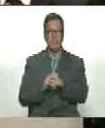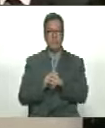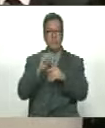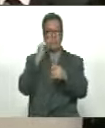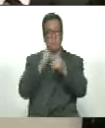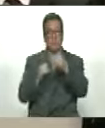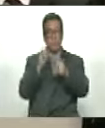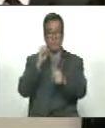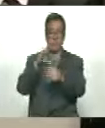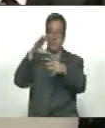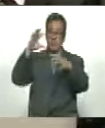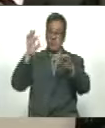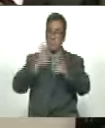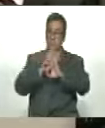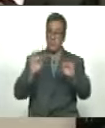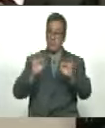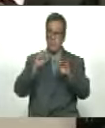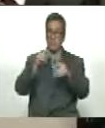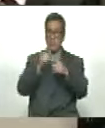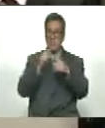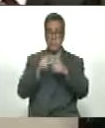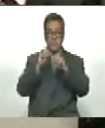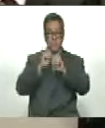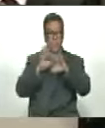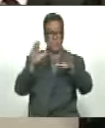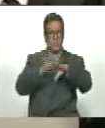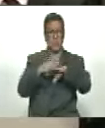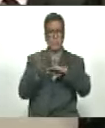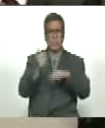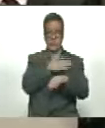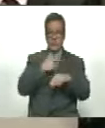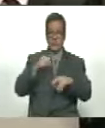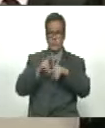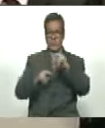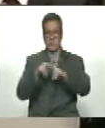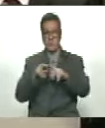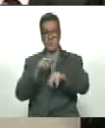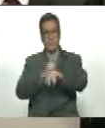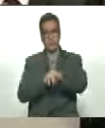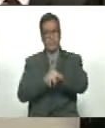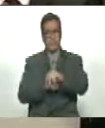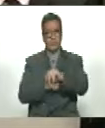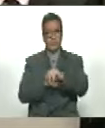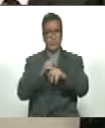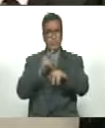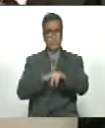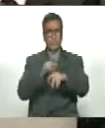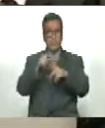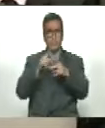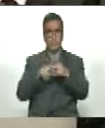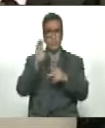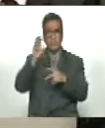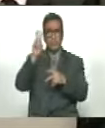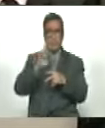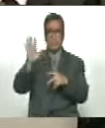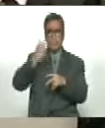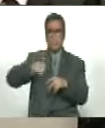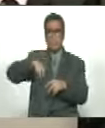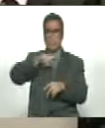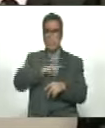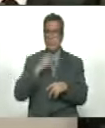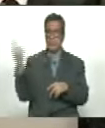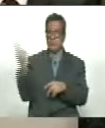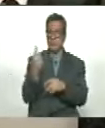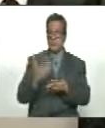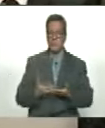desactivado esa bomba que estaba a punto de estallar precisamente porque se quería generar una situación de colapso en el país. Entonces nosotros traemos